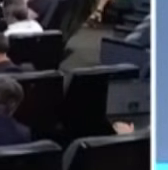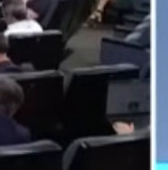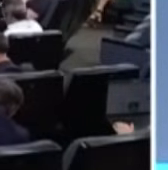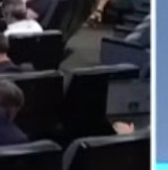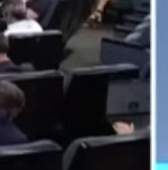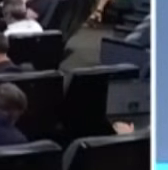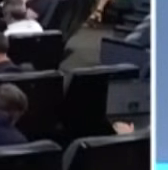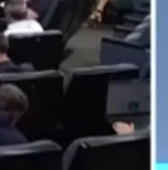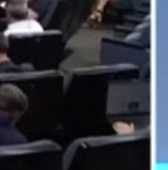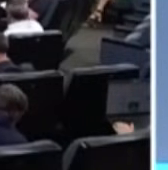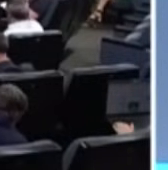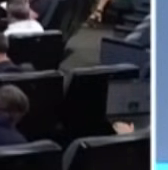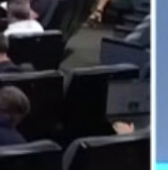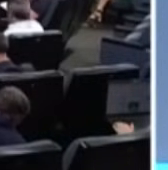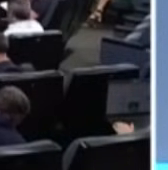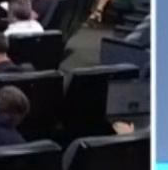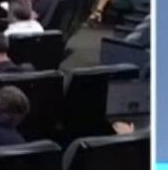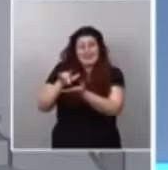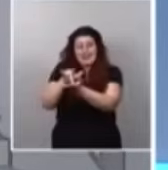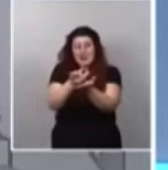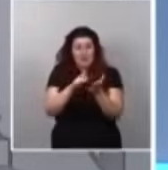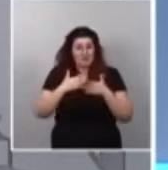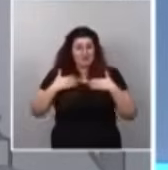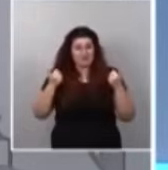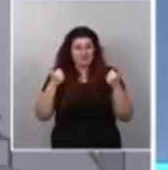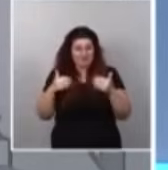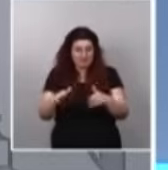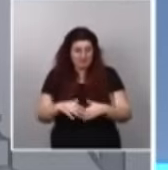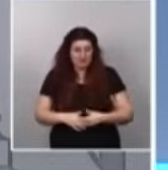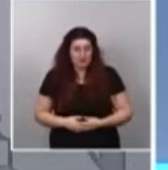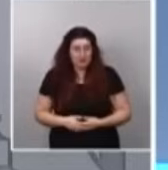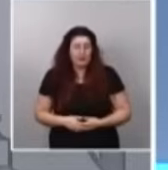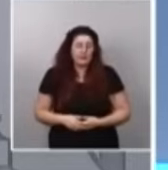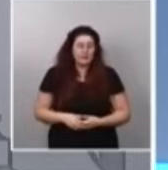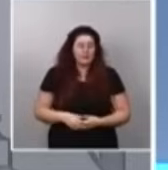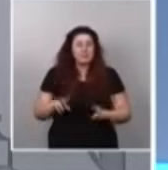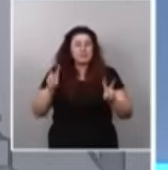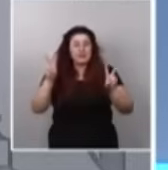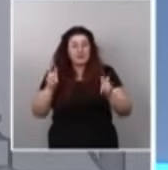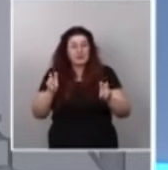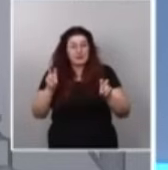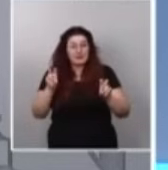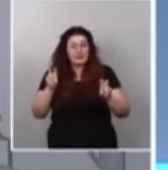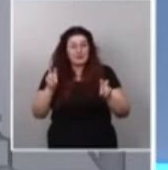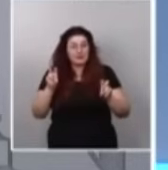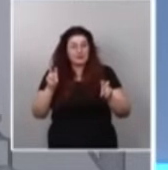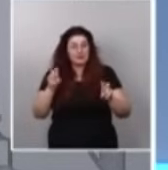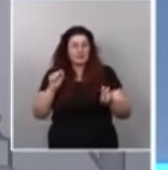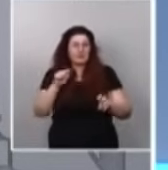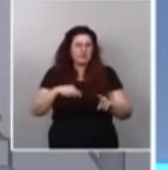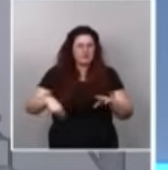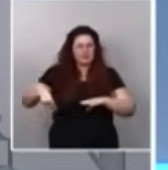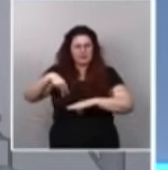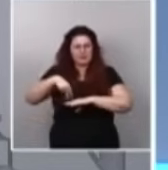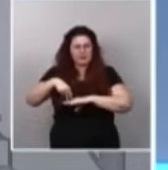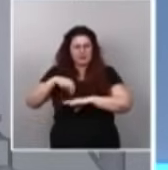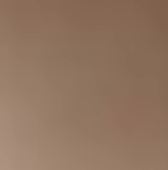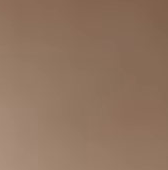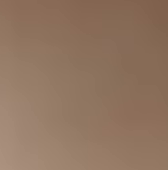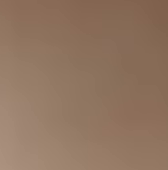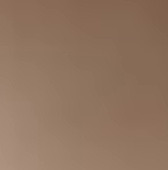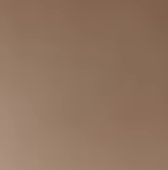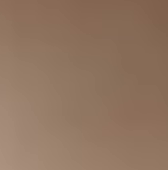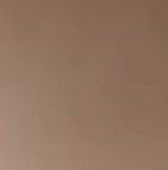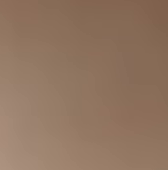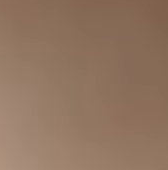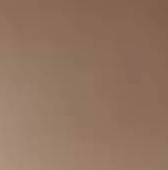begoña con Juan Carlos barrabés en la moncloa es un escrito que dirige al juez en el que dice que él por supuesto